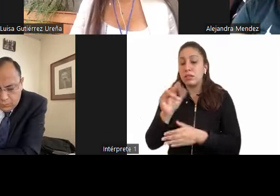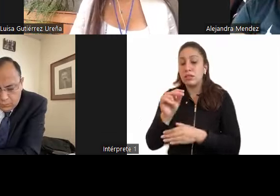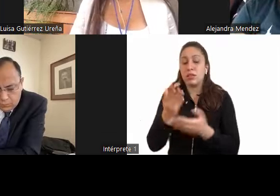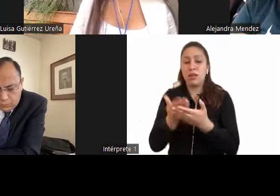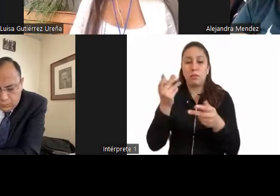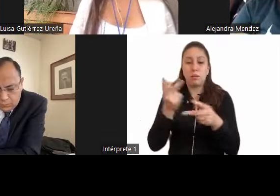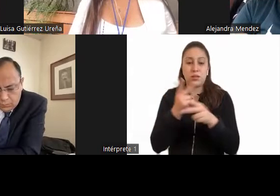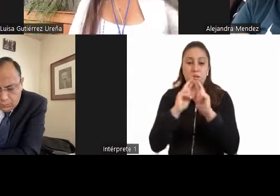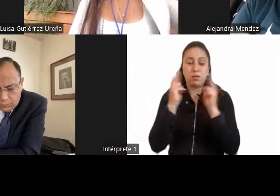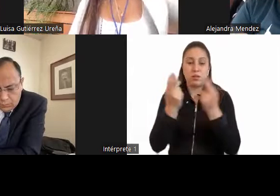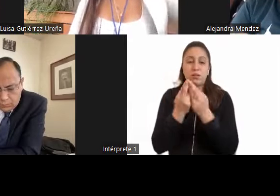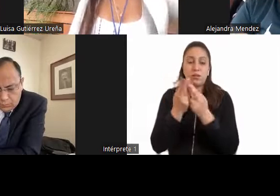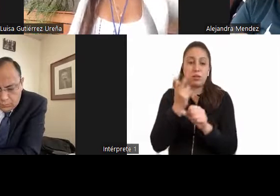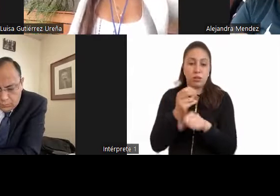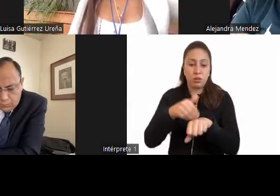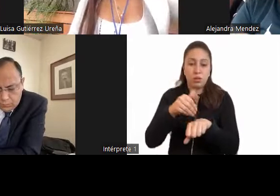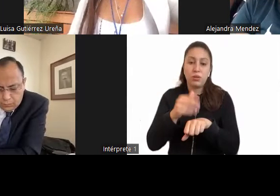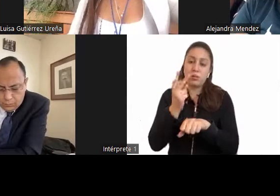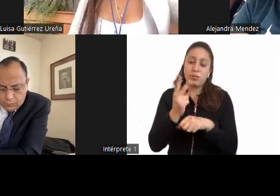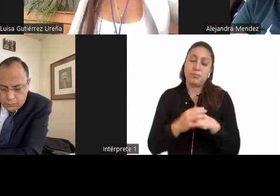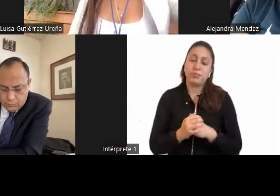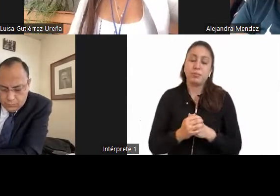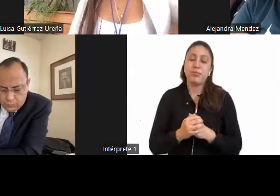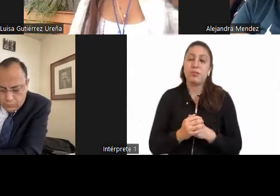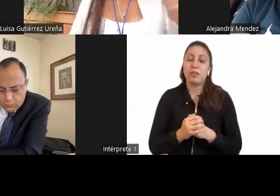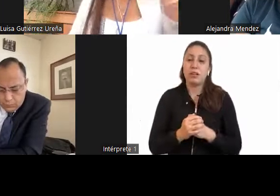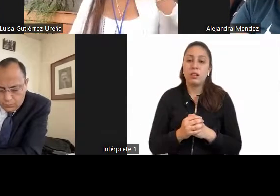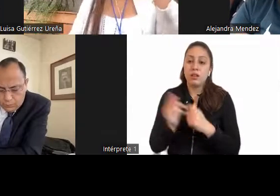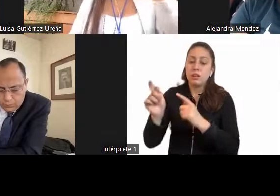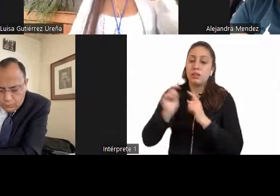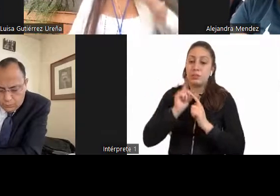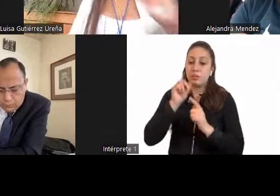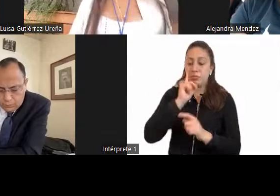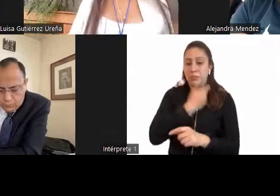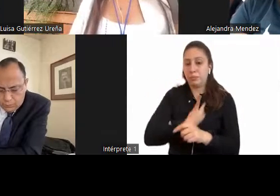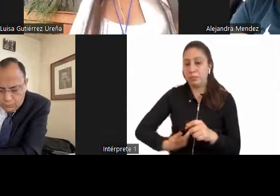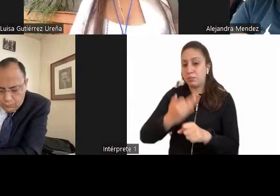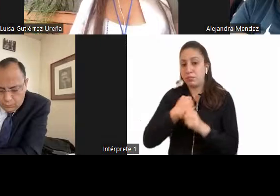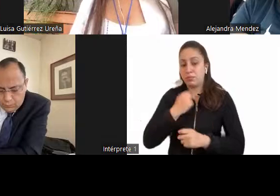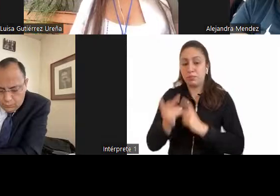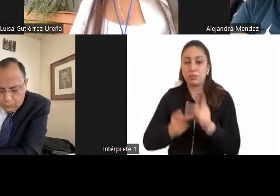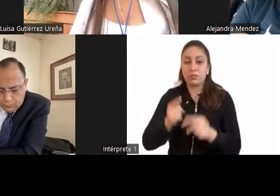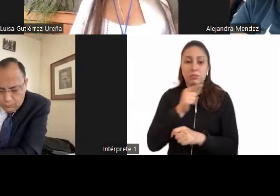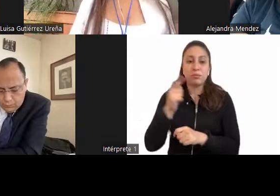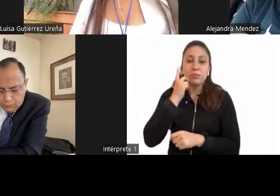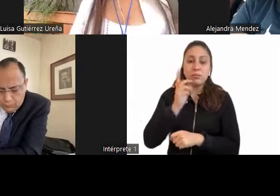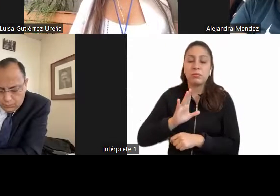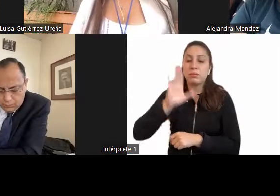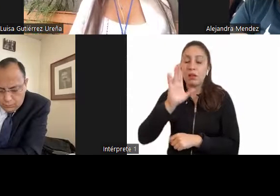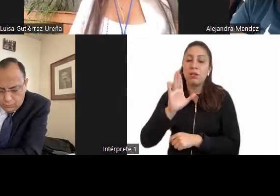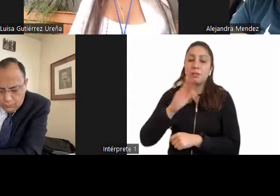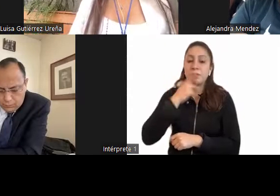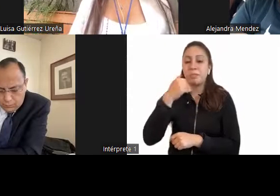Agua. Por instrucciones de la presidencia, se pregunta a los presentes si se tiene alguna consideración sobre la